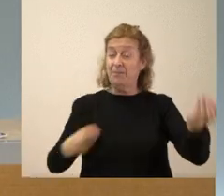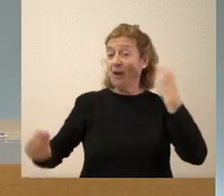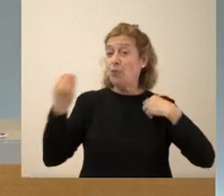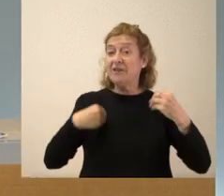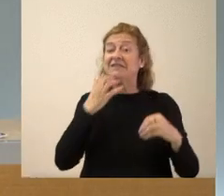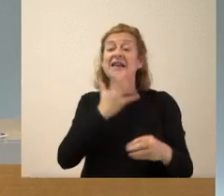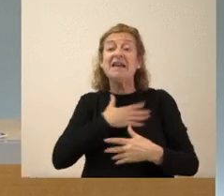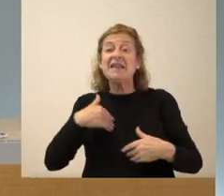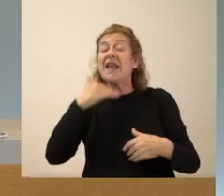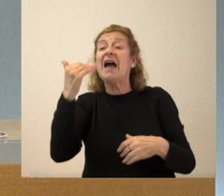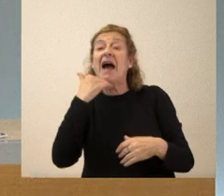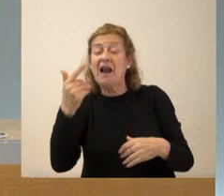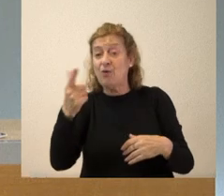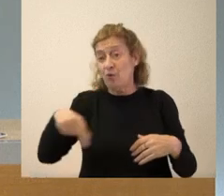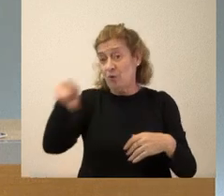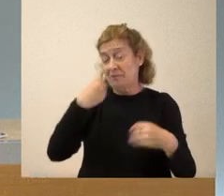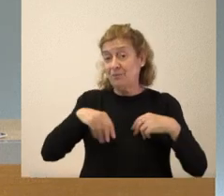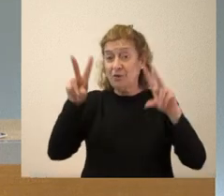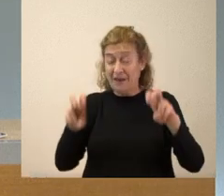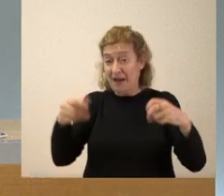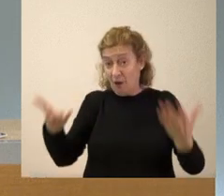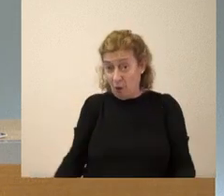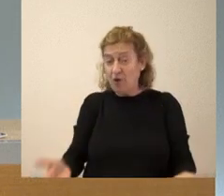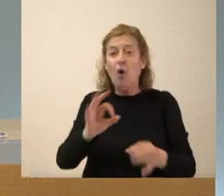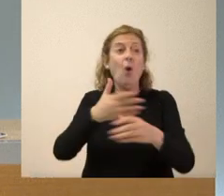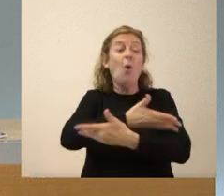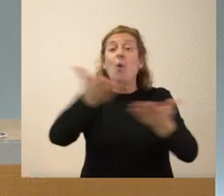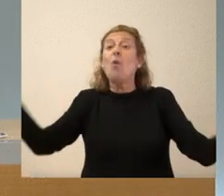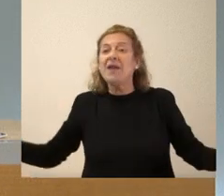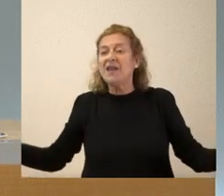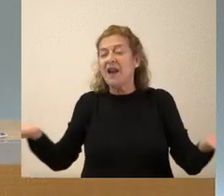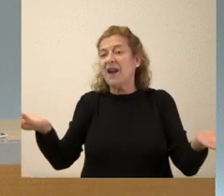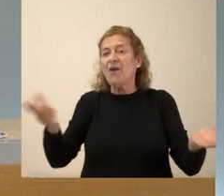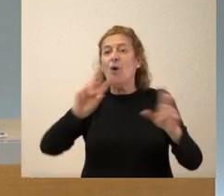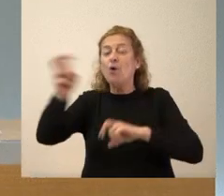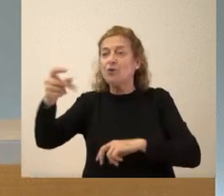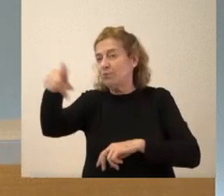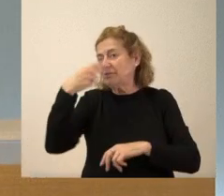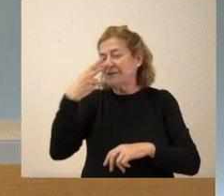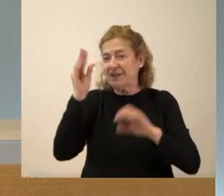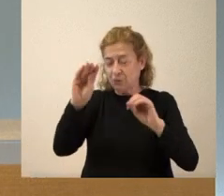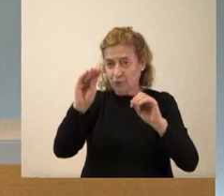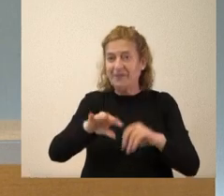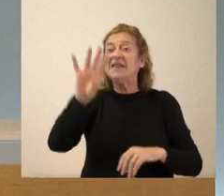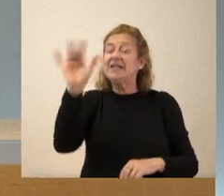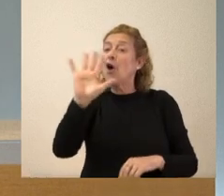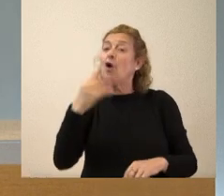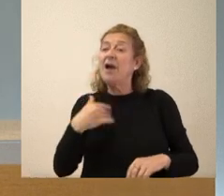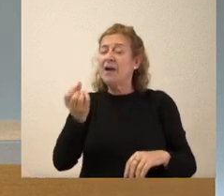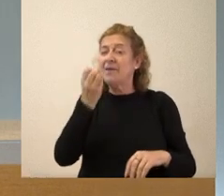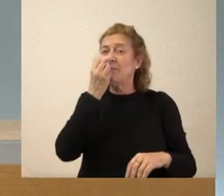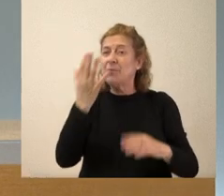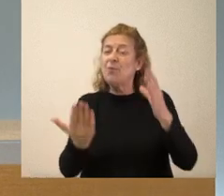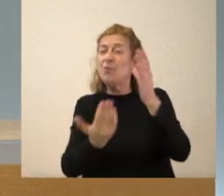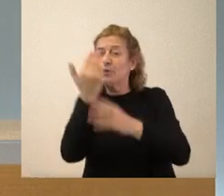formular algunas sobre estos asuntos que hemos tratado hoy sobre cualquier otro que pueda resultar de su interés Sí hola Buenos días yo tenía